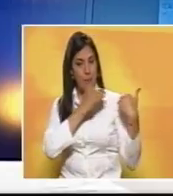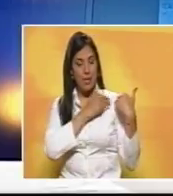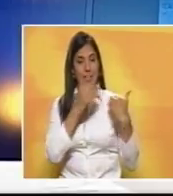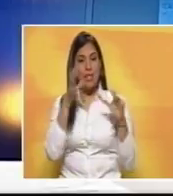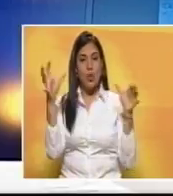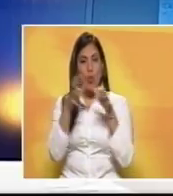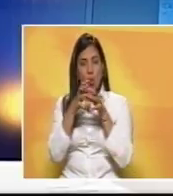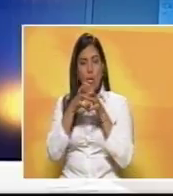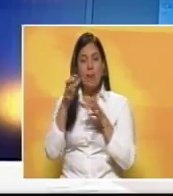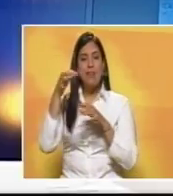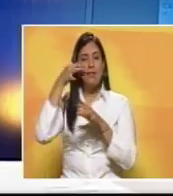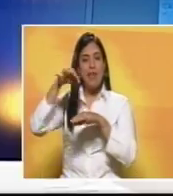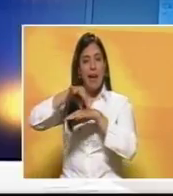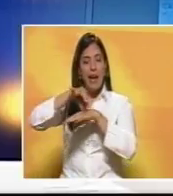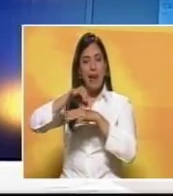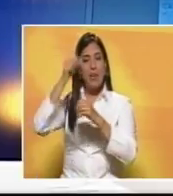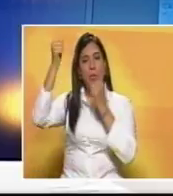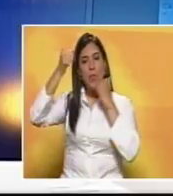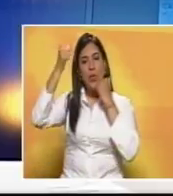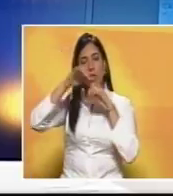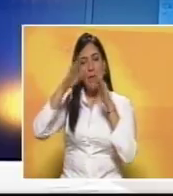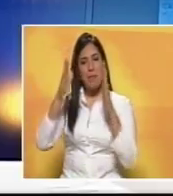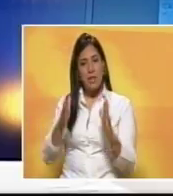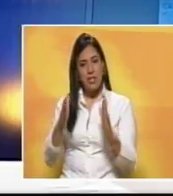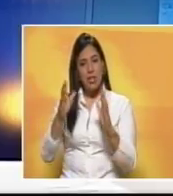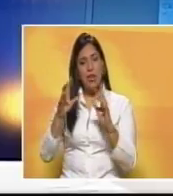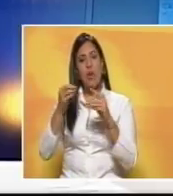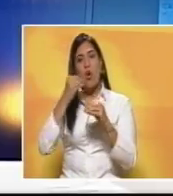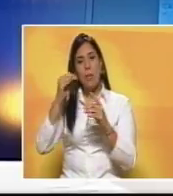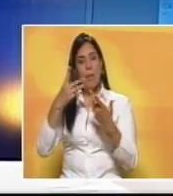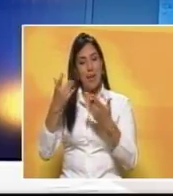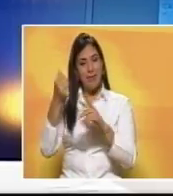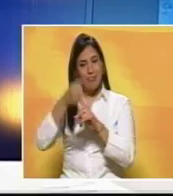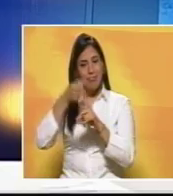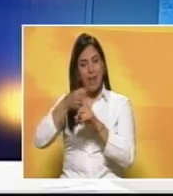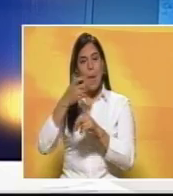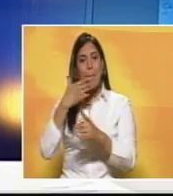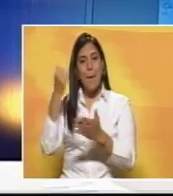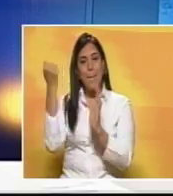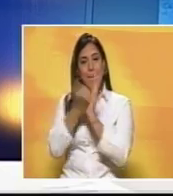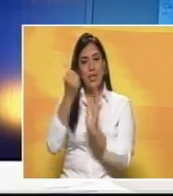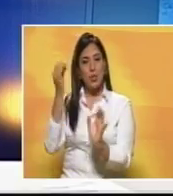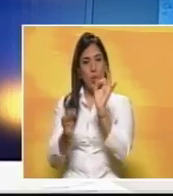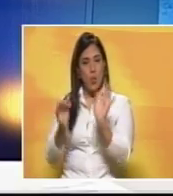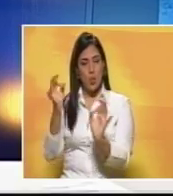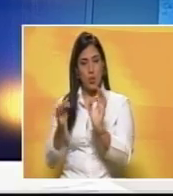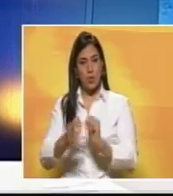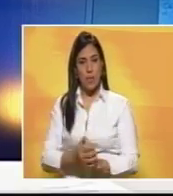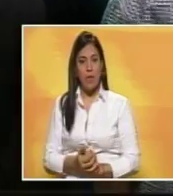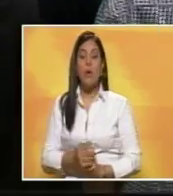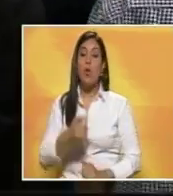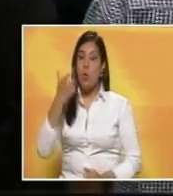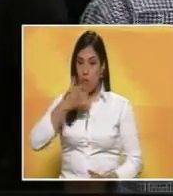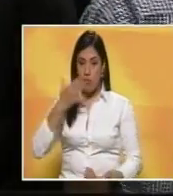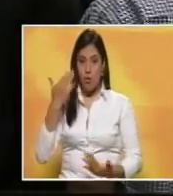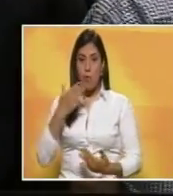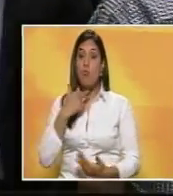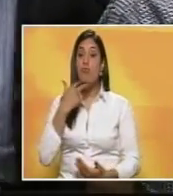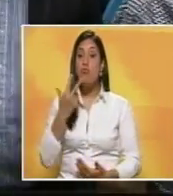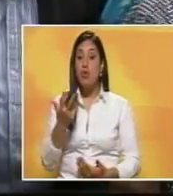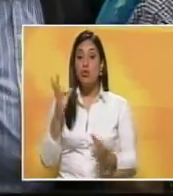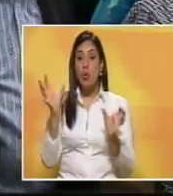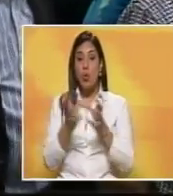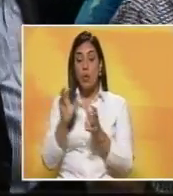Representantes del gremio carnicero protestaron a las afueras del Ministerio de Alimentación para exigir que se establezca un precio justo en el rubro. Johnny Dacorte, vocero